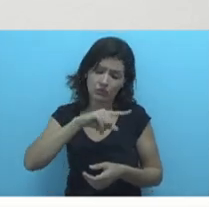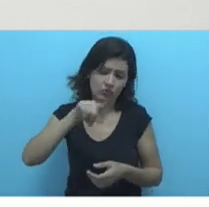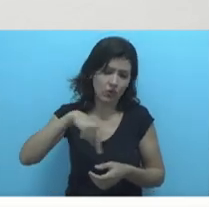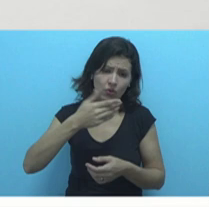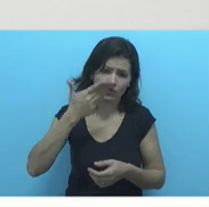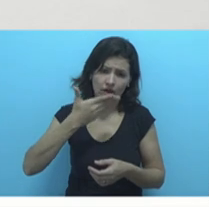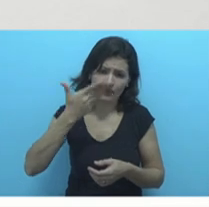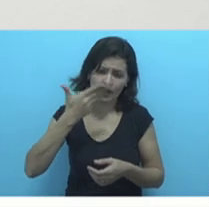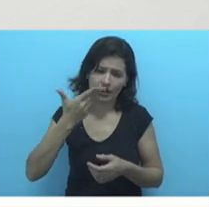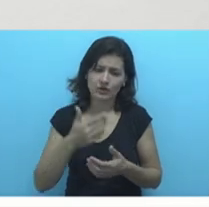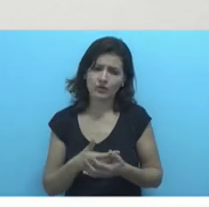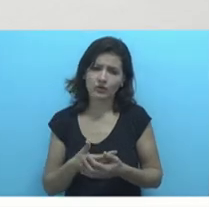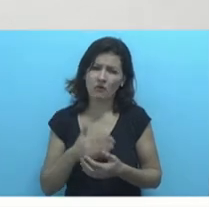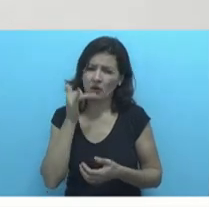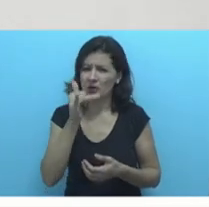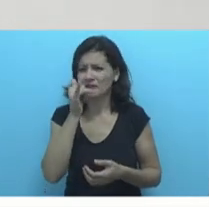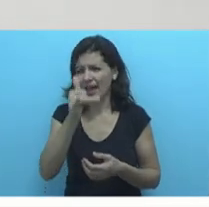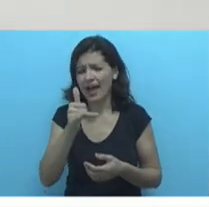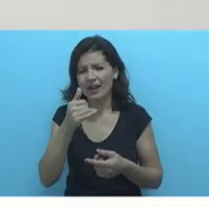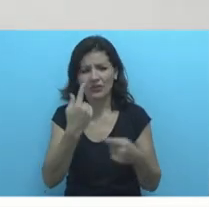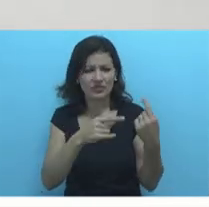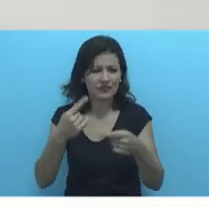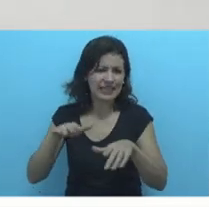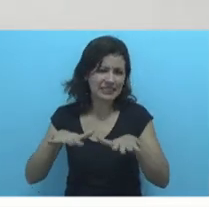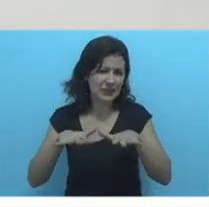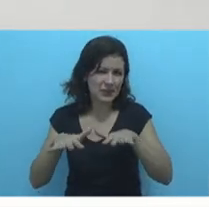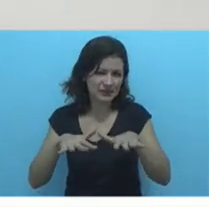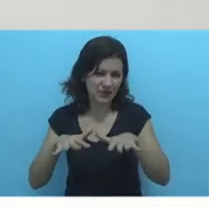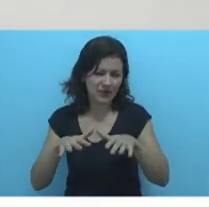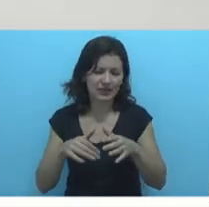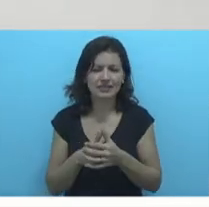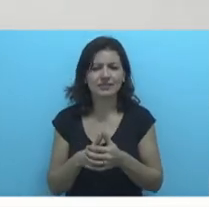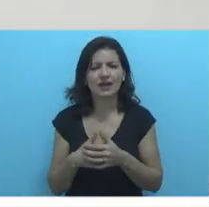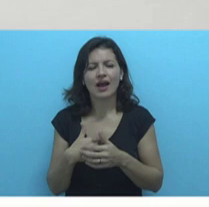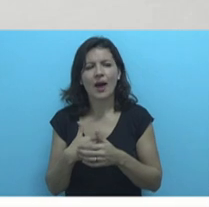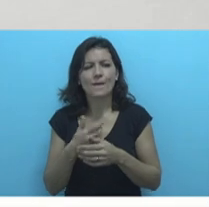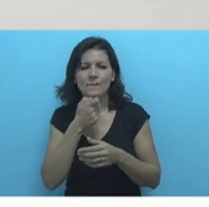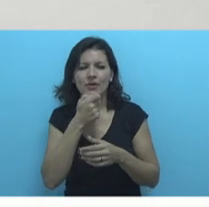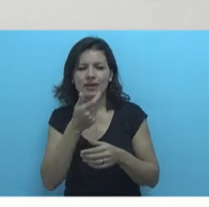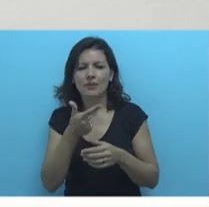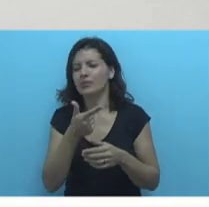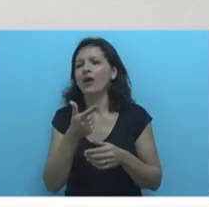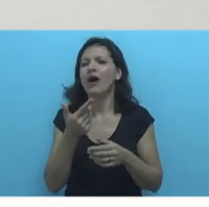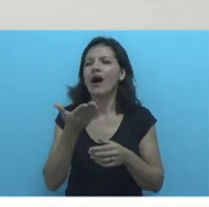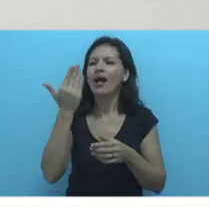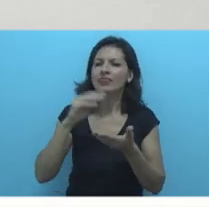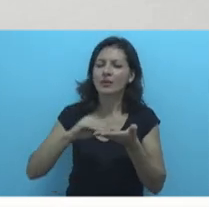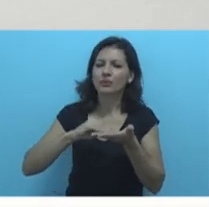tocado vivir junto con Miguel. Dos cosas solamente. Primero, Julián hablaba de los post-it que